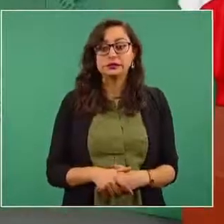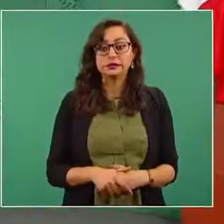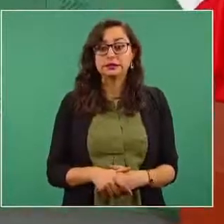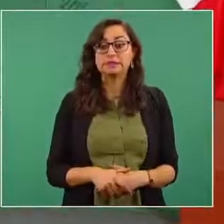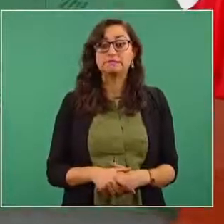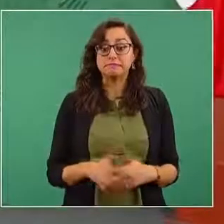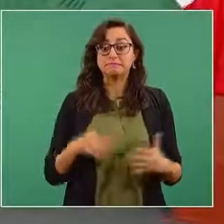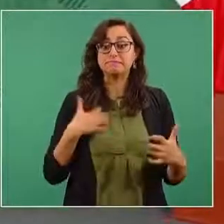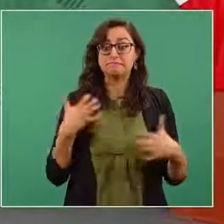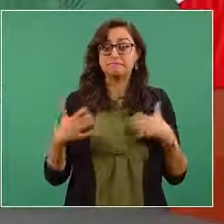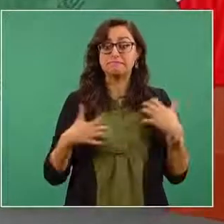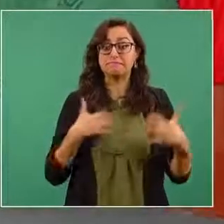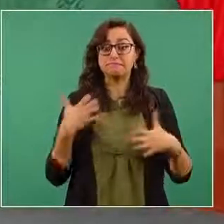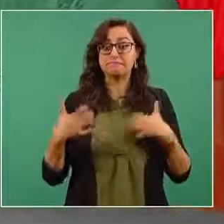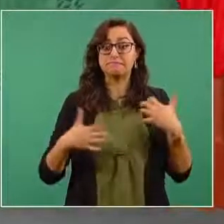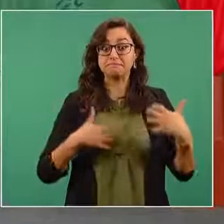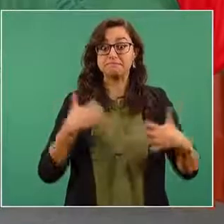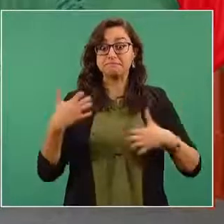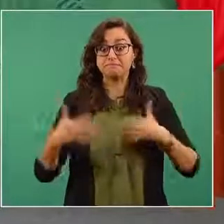muy agresivos.